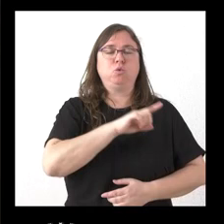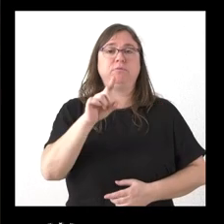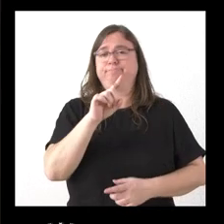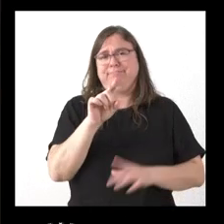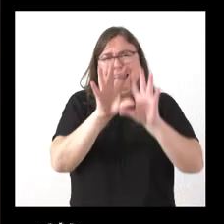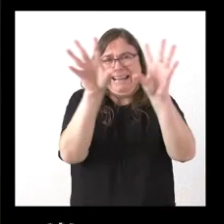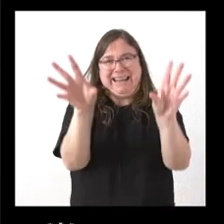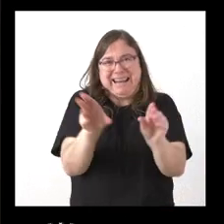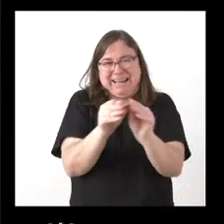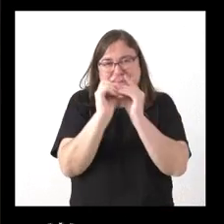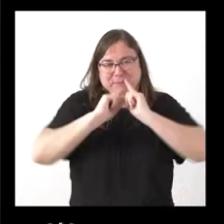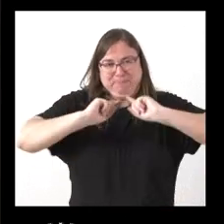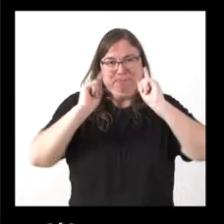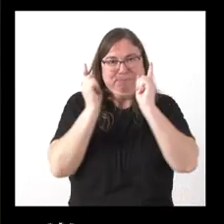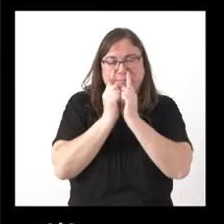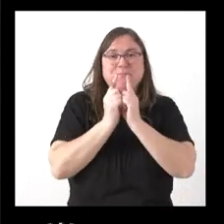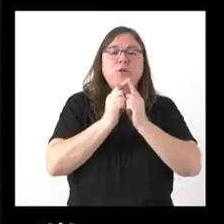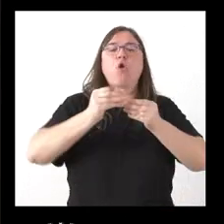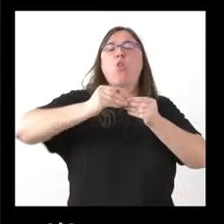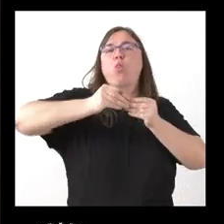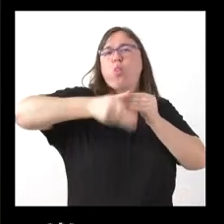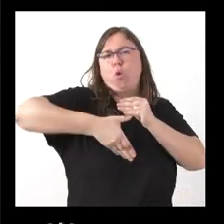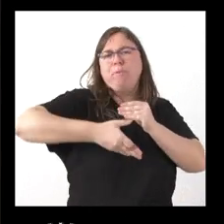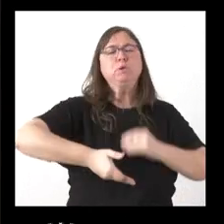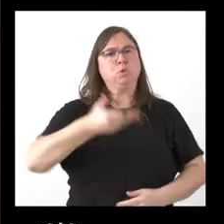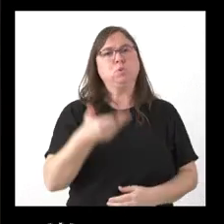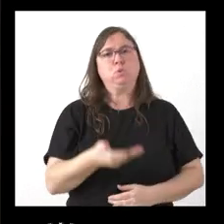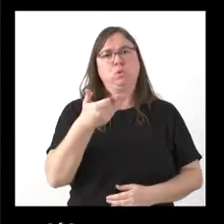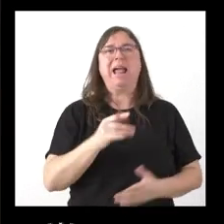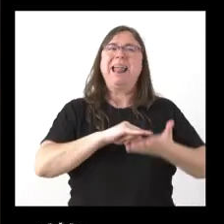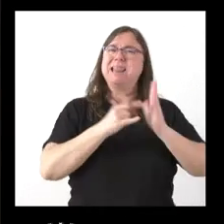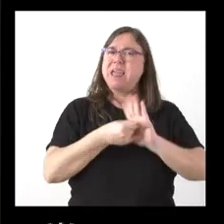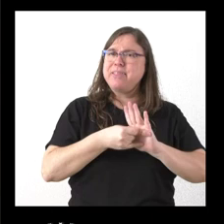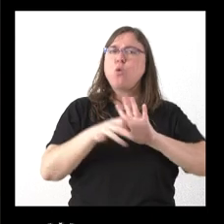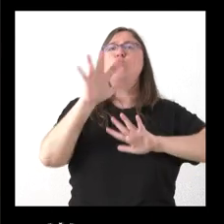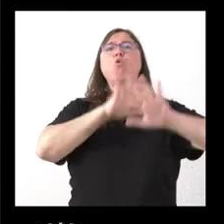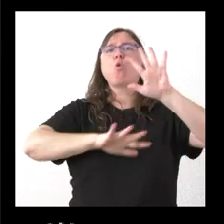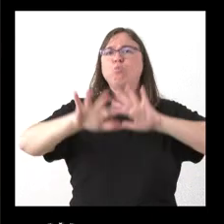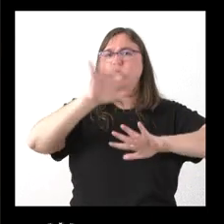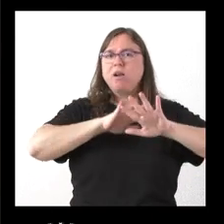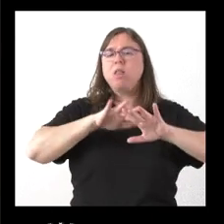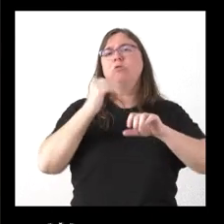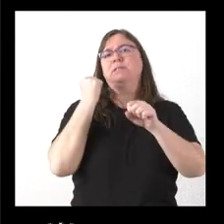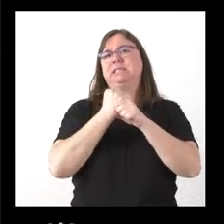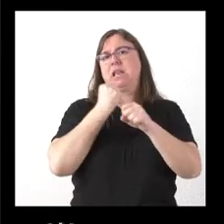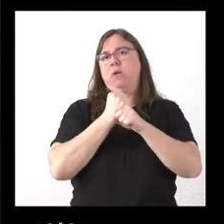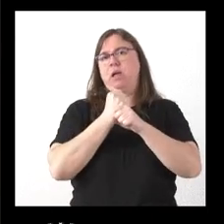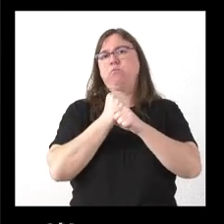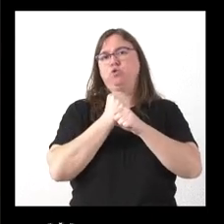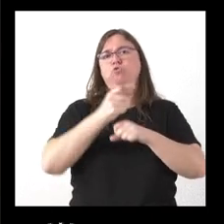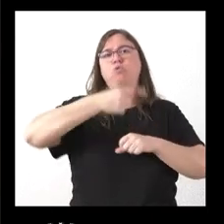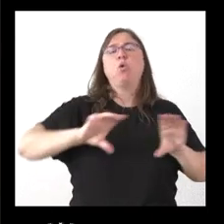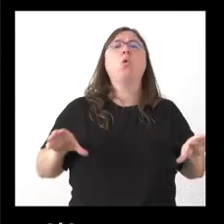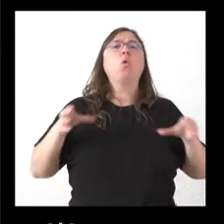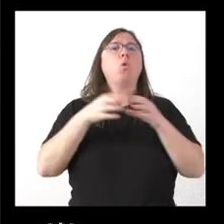muy muy breve de un documento muy importante técnicamente muy complejo en el que ha trabajado la